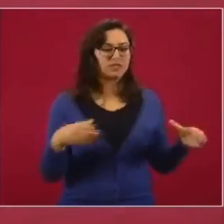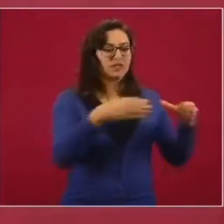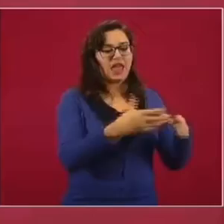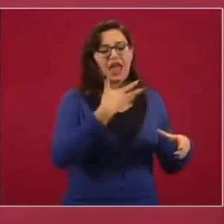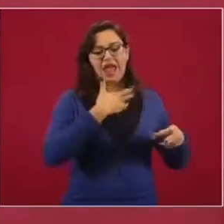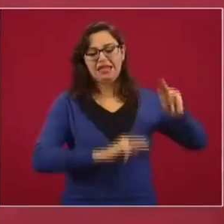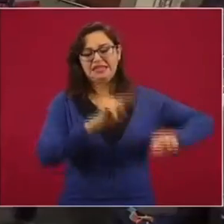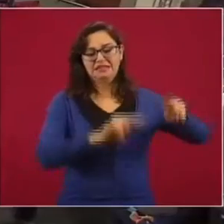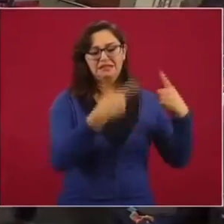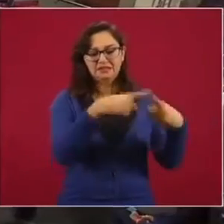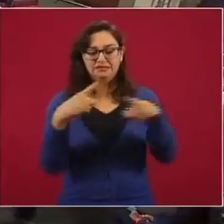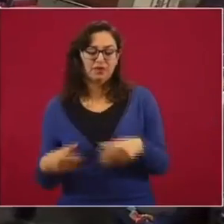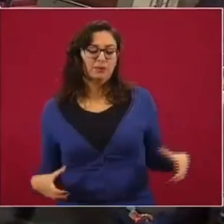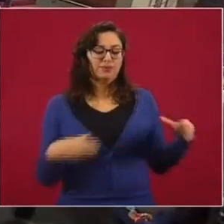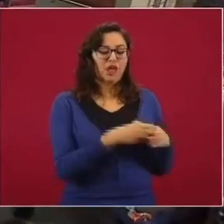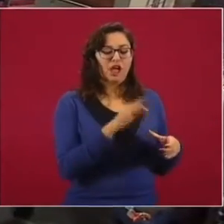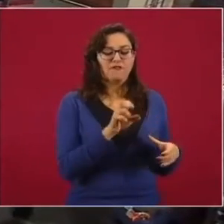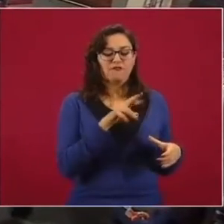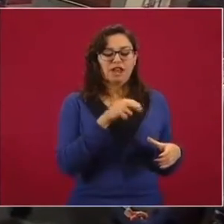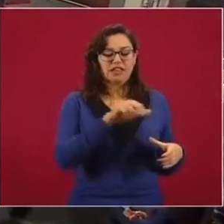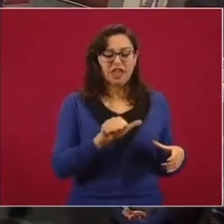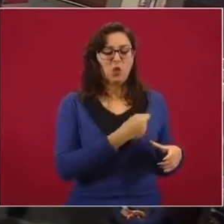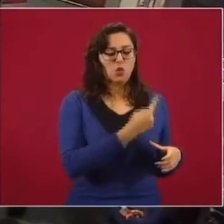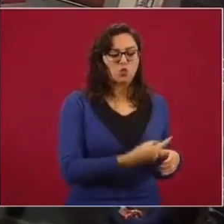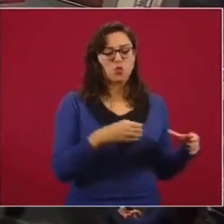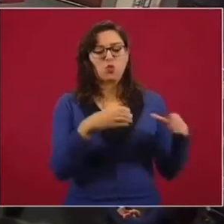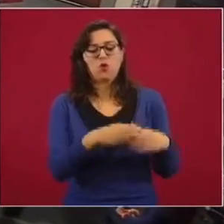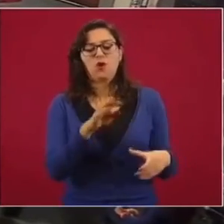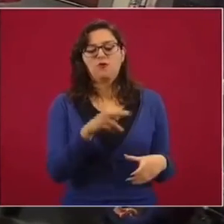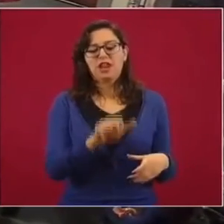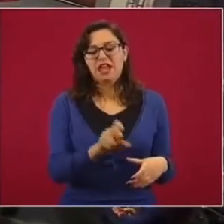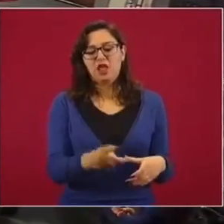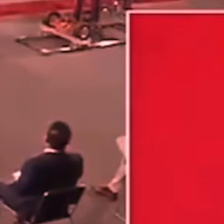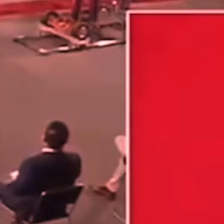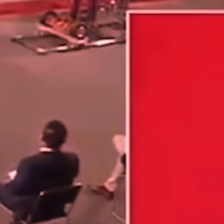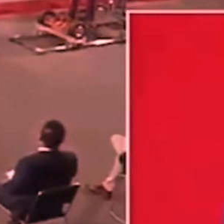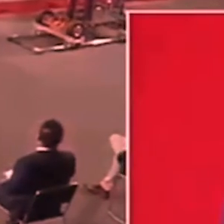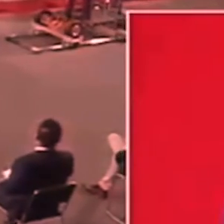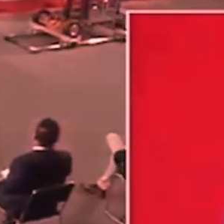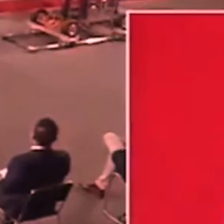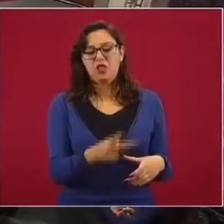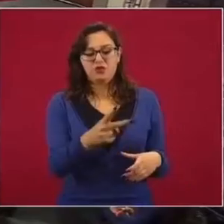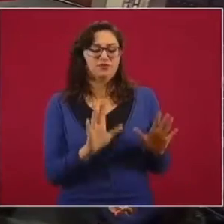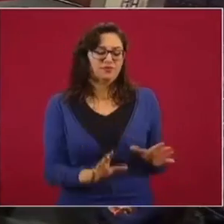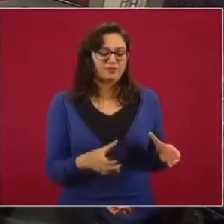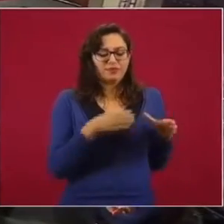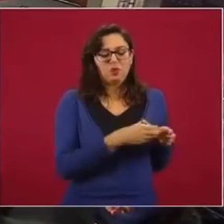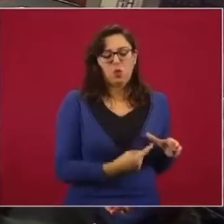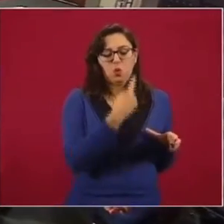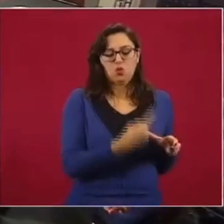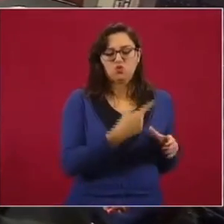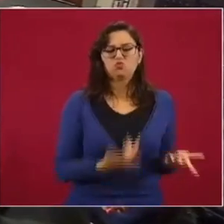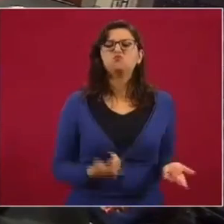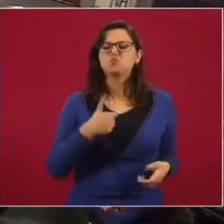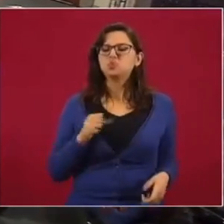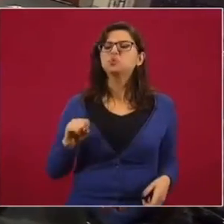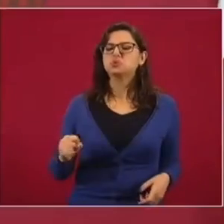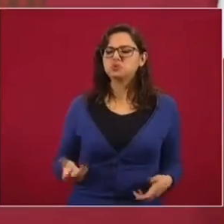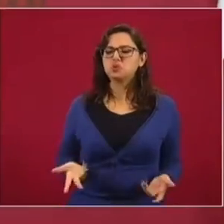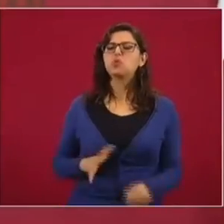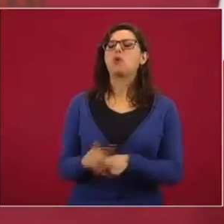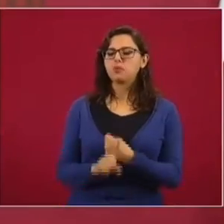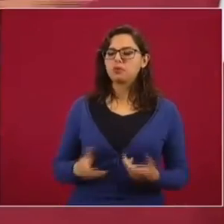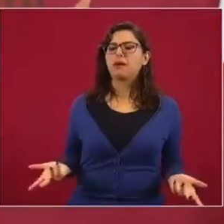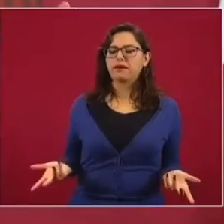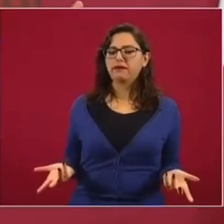frena 1, de frena 2. Los de frena 1 son, como decía Fidel Velázquez, el final. Como decía Fidel Velázquez, el final. Soy charro y qué.